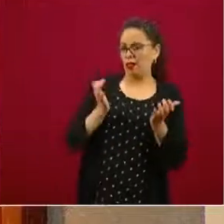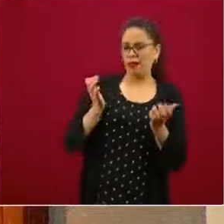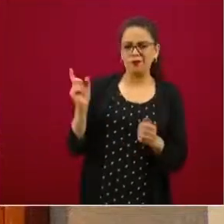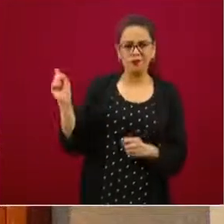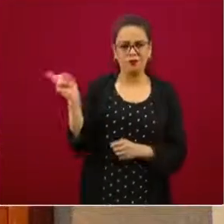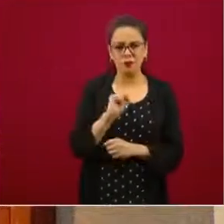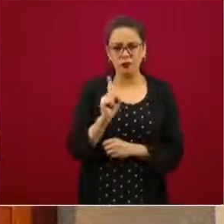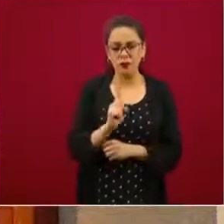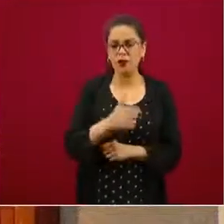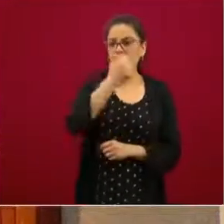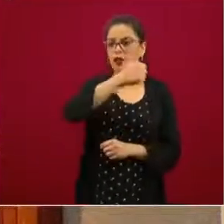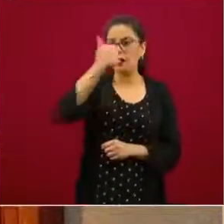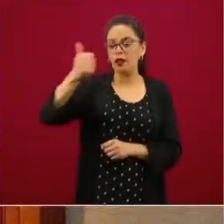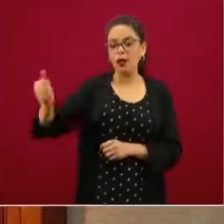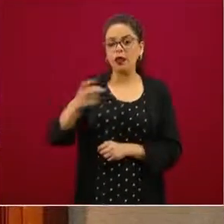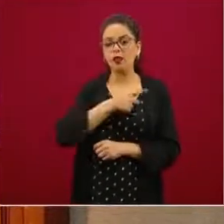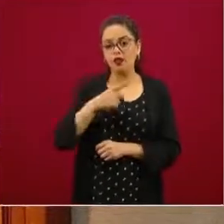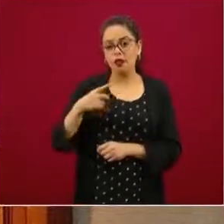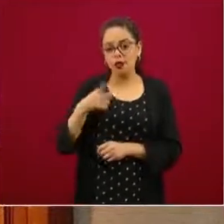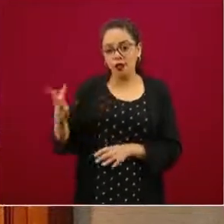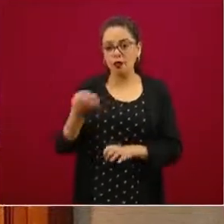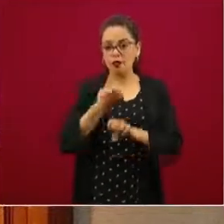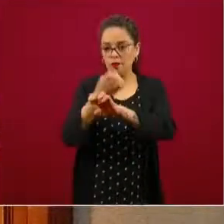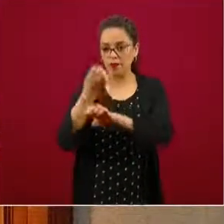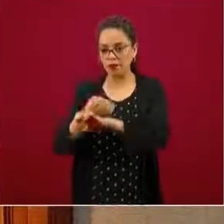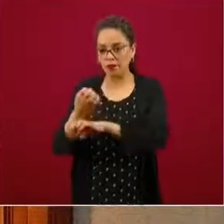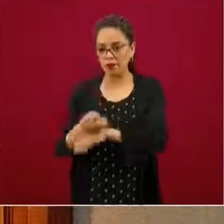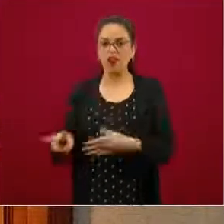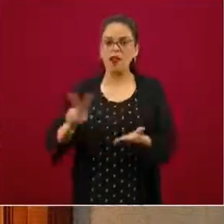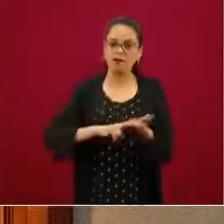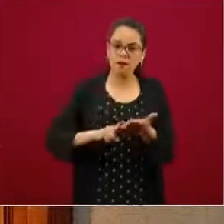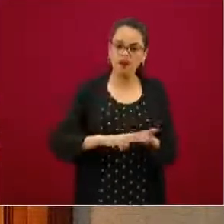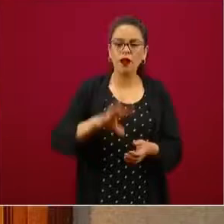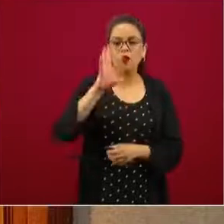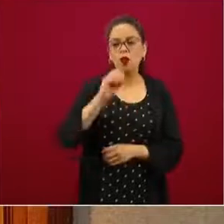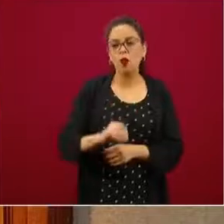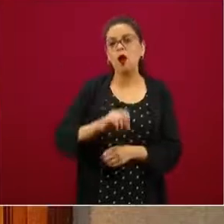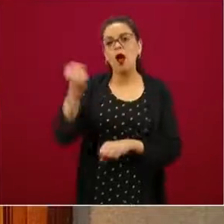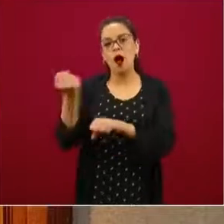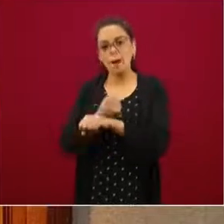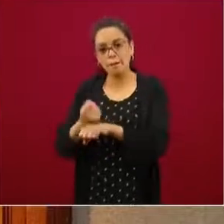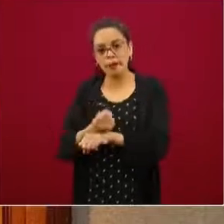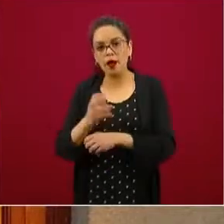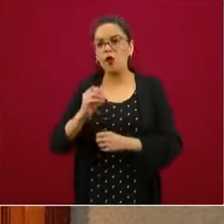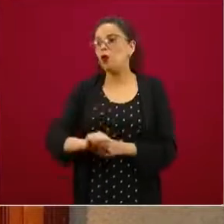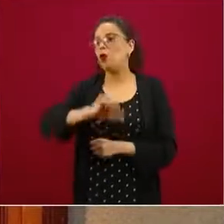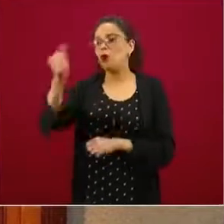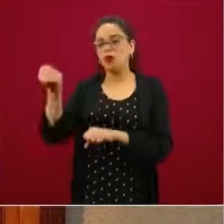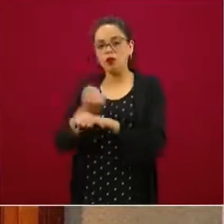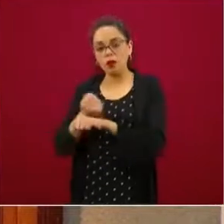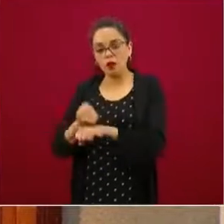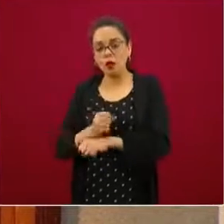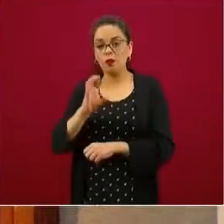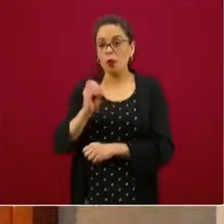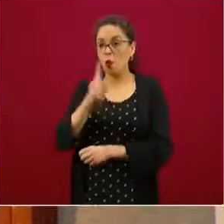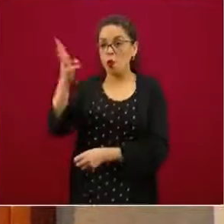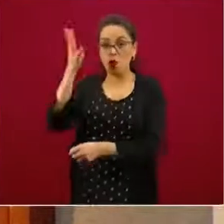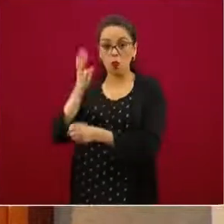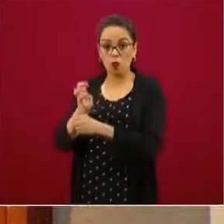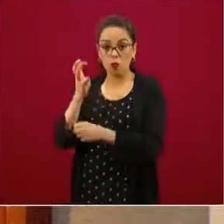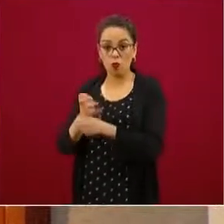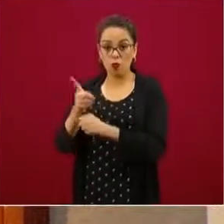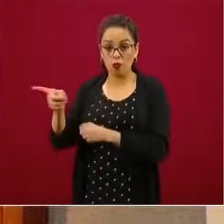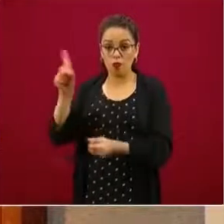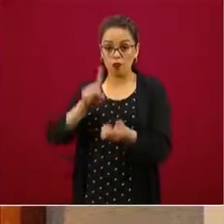un verde en un primer criterio, un amarillo en el segundo criterio, otro amarillo en el segundo criterio, pero el cuarto criterio es rojo, se